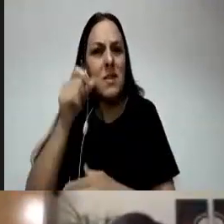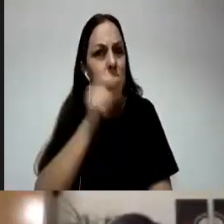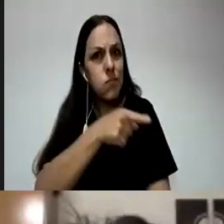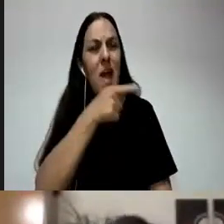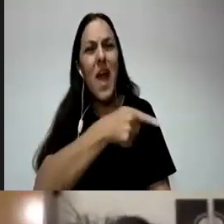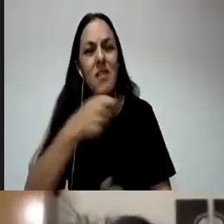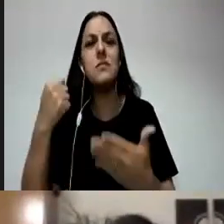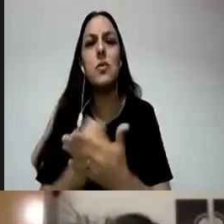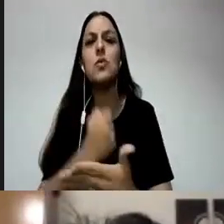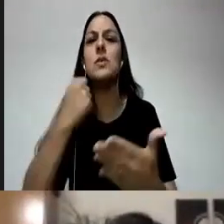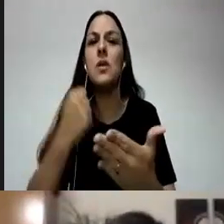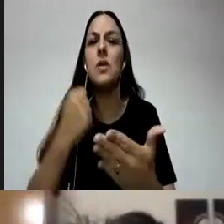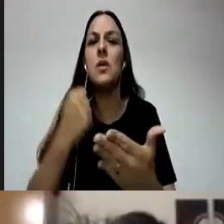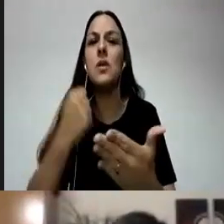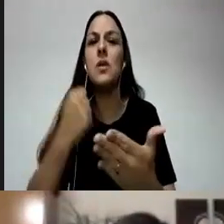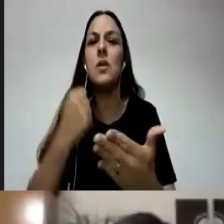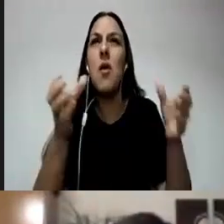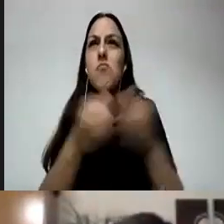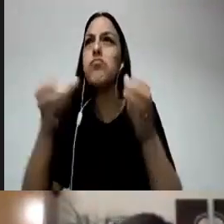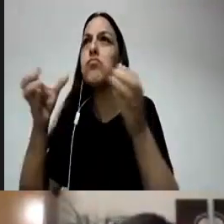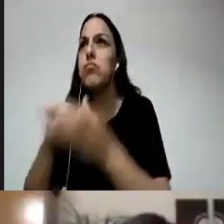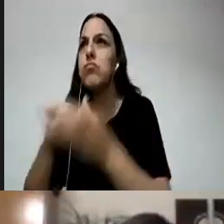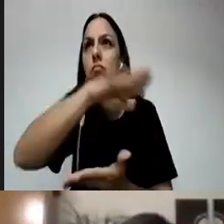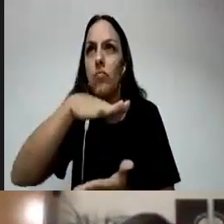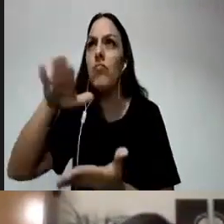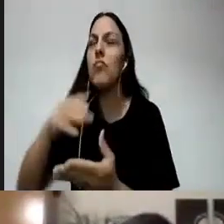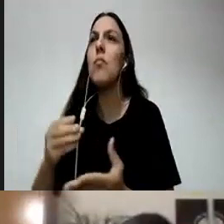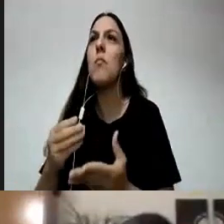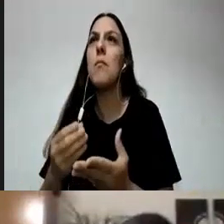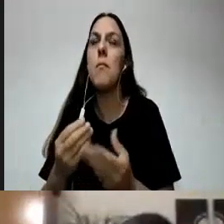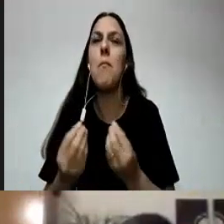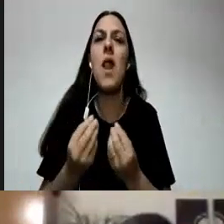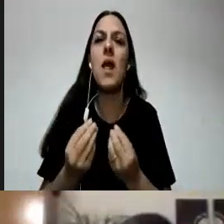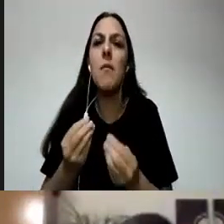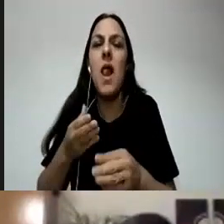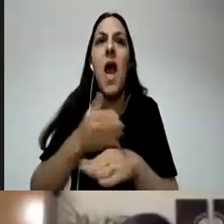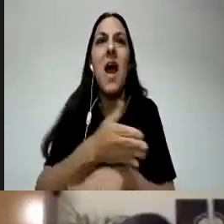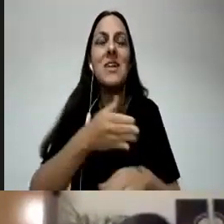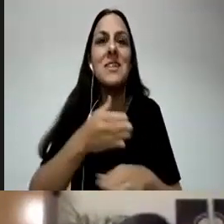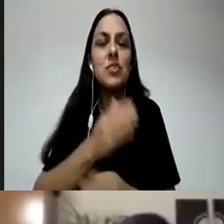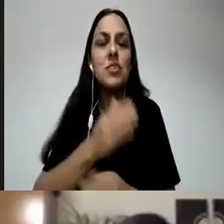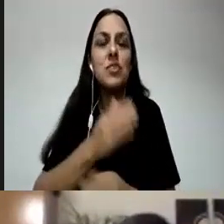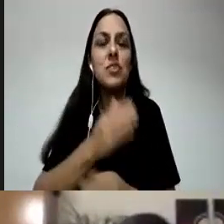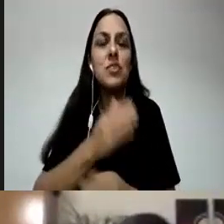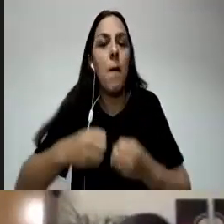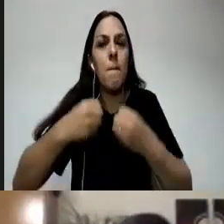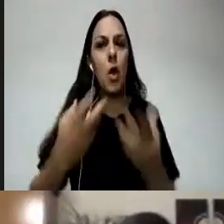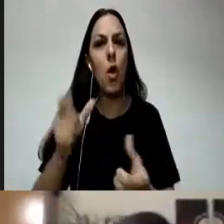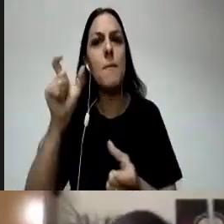todos los ámbitos para el acceso a más y mejores derechos de las personas con